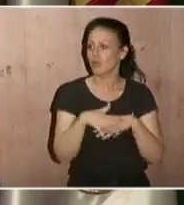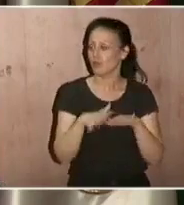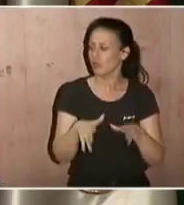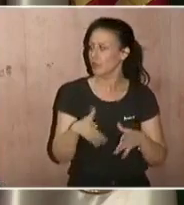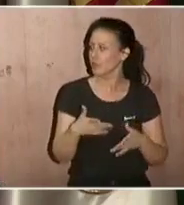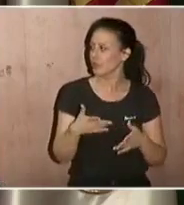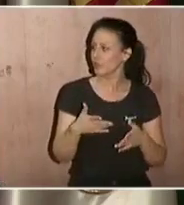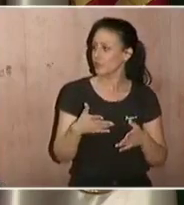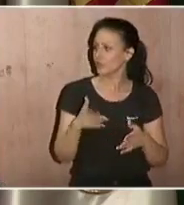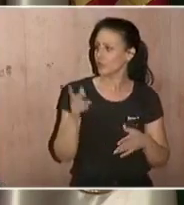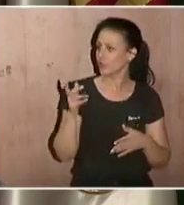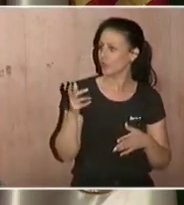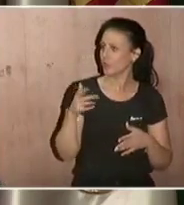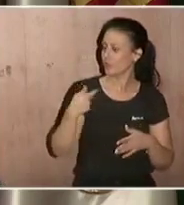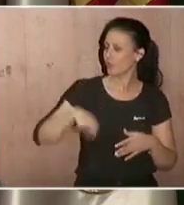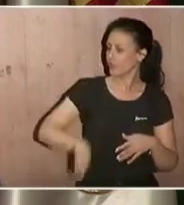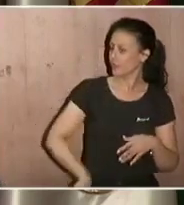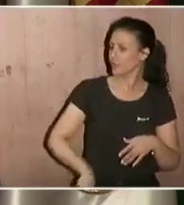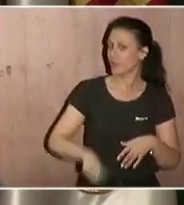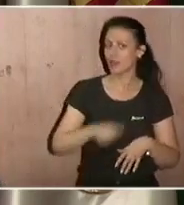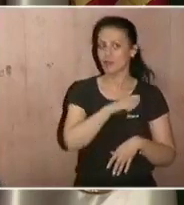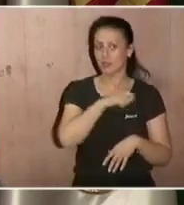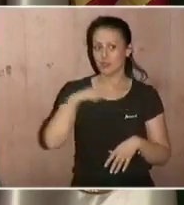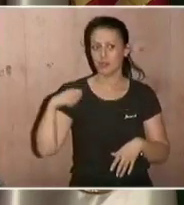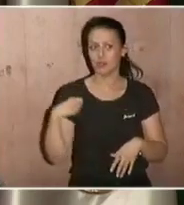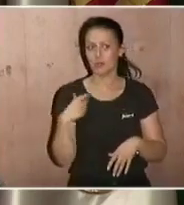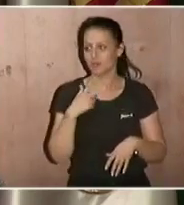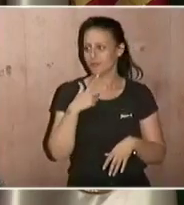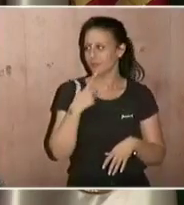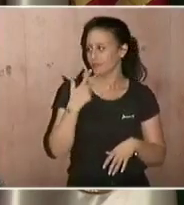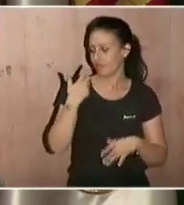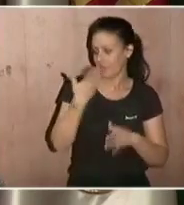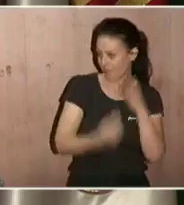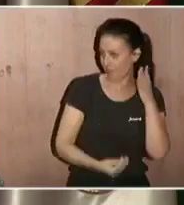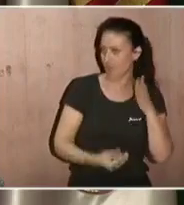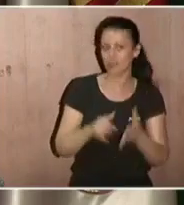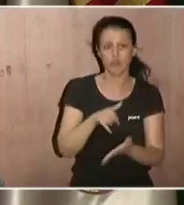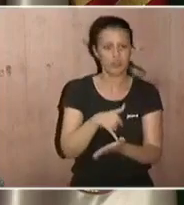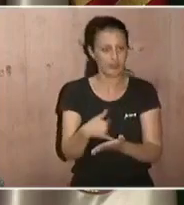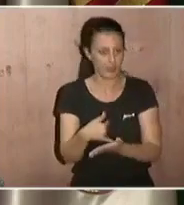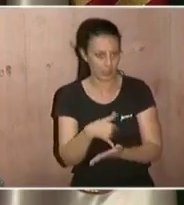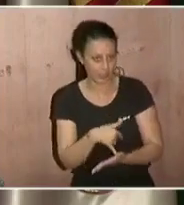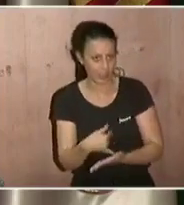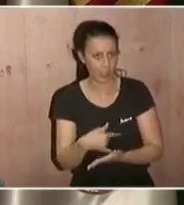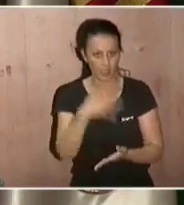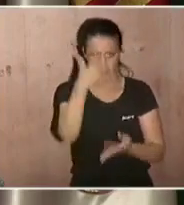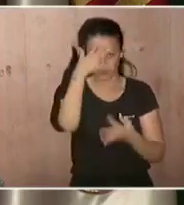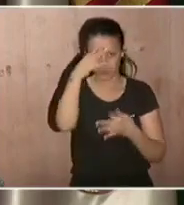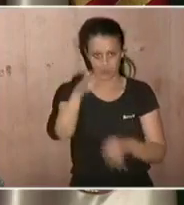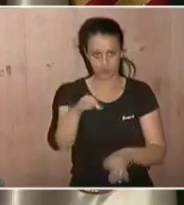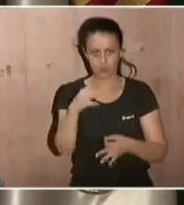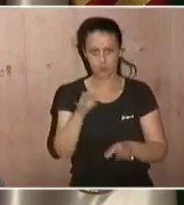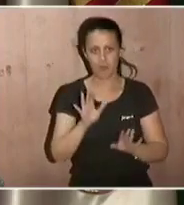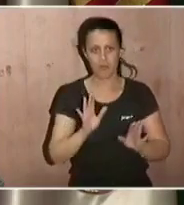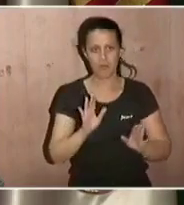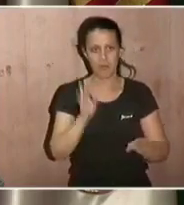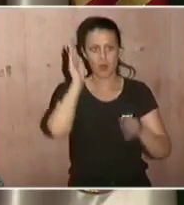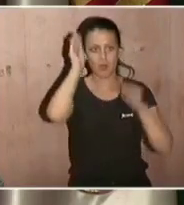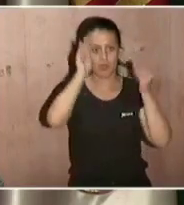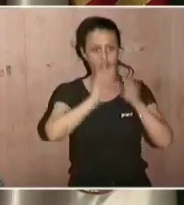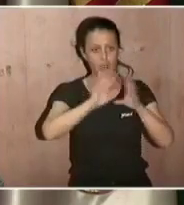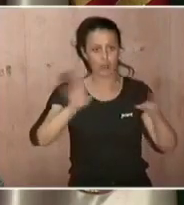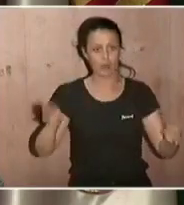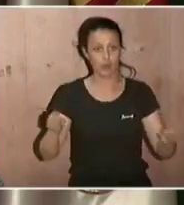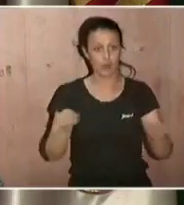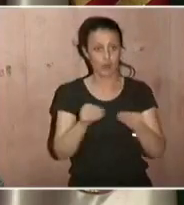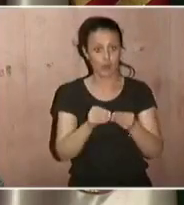y personales, sin perjuicio, naturalmente, de fallos, de debilidades, de carencias, pero creo que en conjunto todo